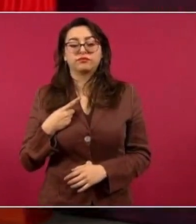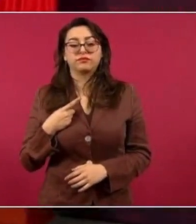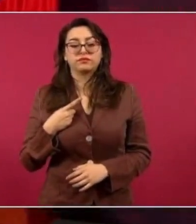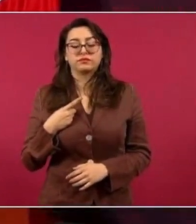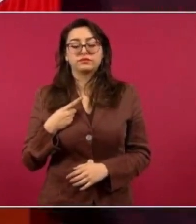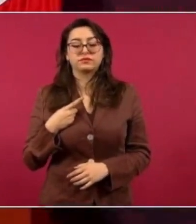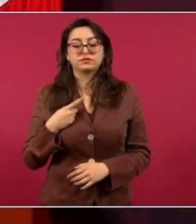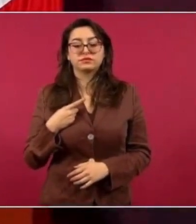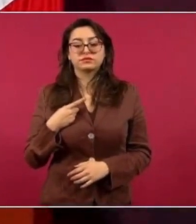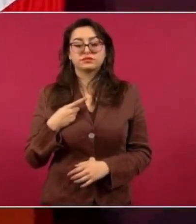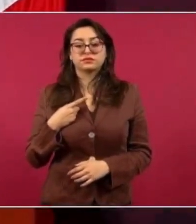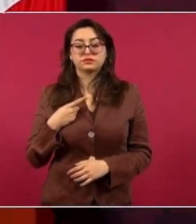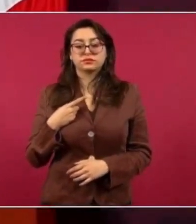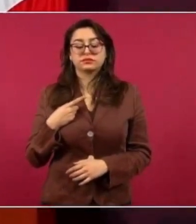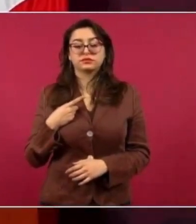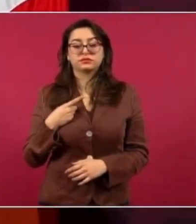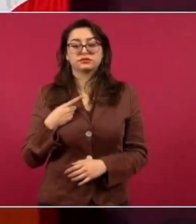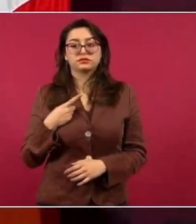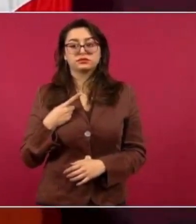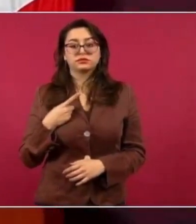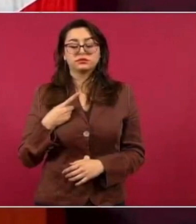es que haya gente